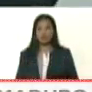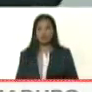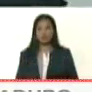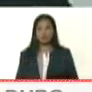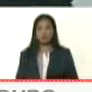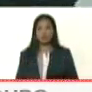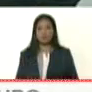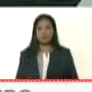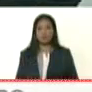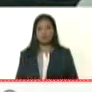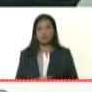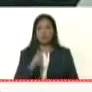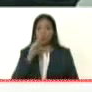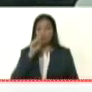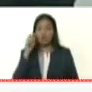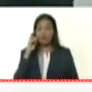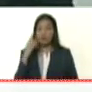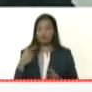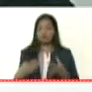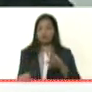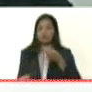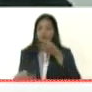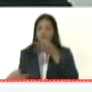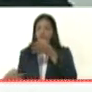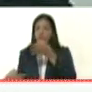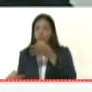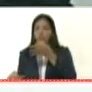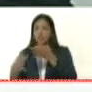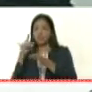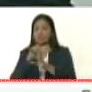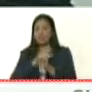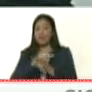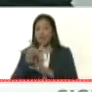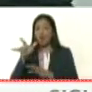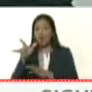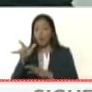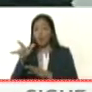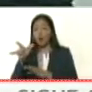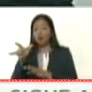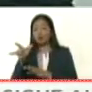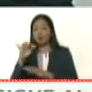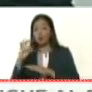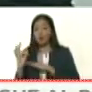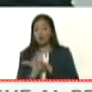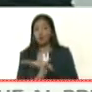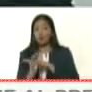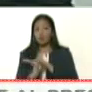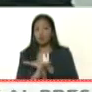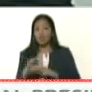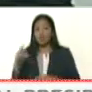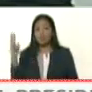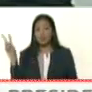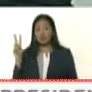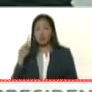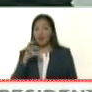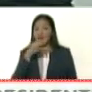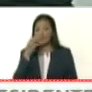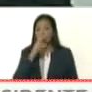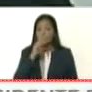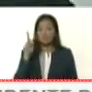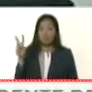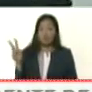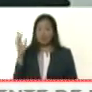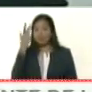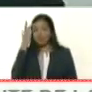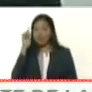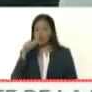Esto que ustedes están viendo aquí, esto es el aeropuerto de Cúcuta, la tarde del 22 de febrero de este